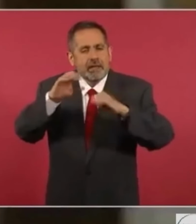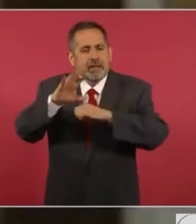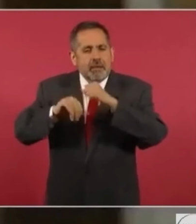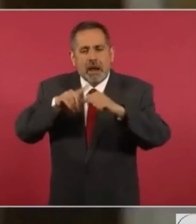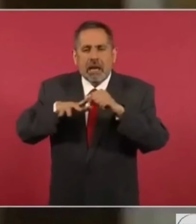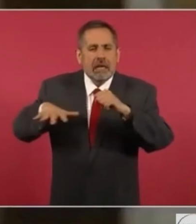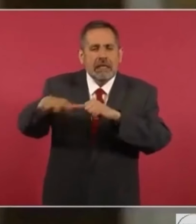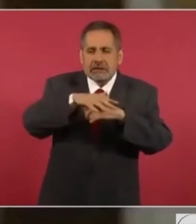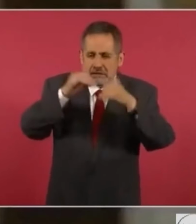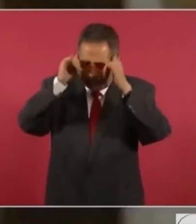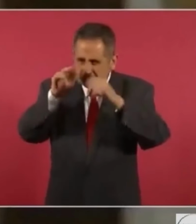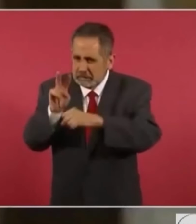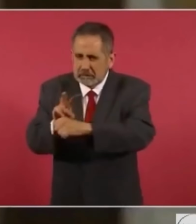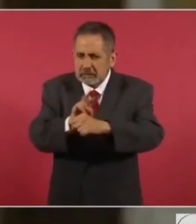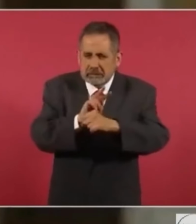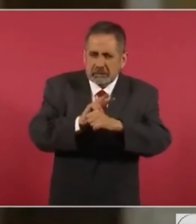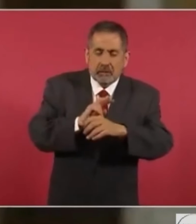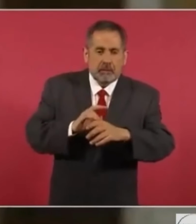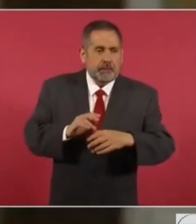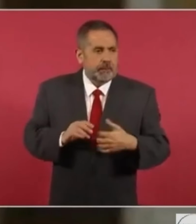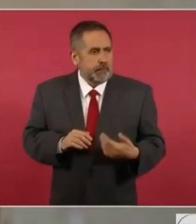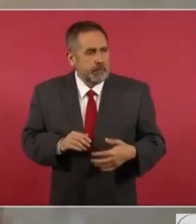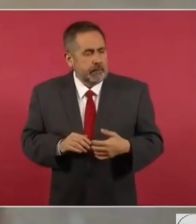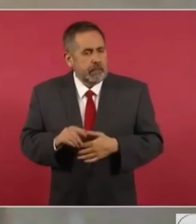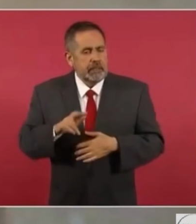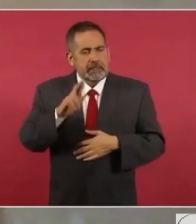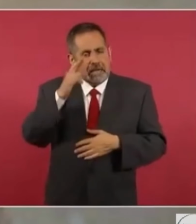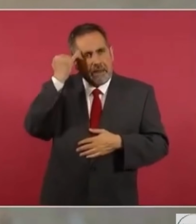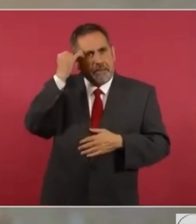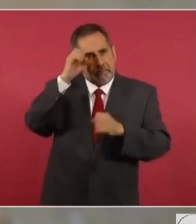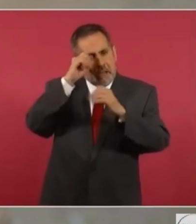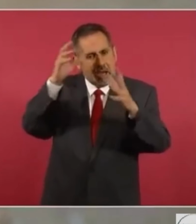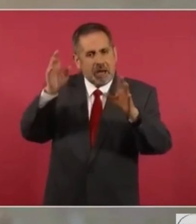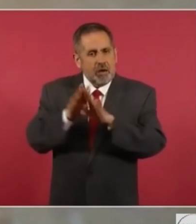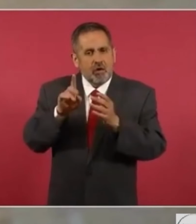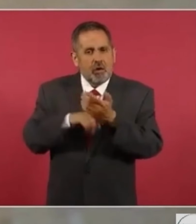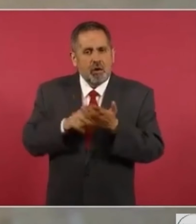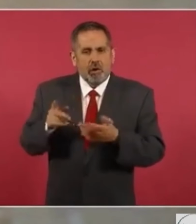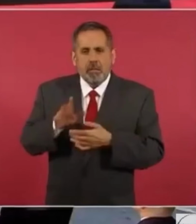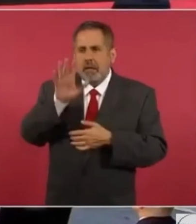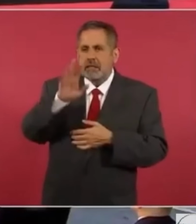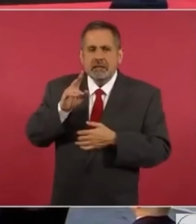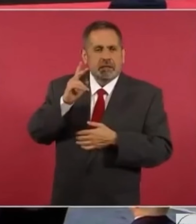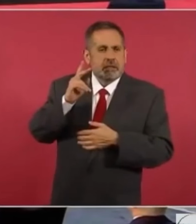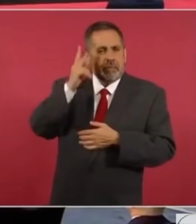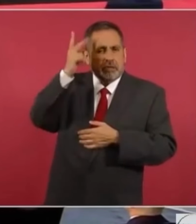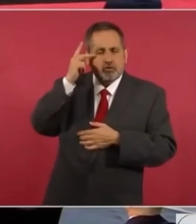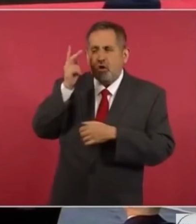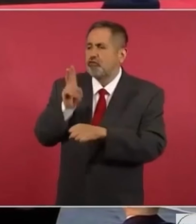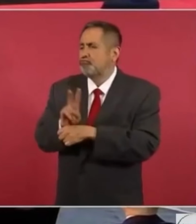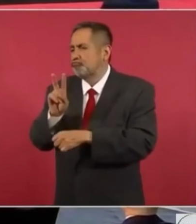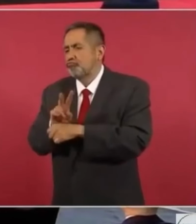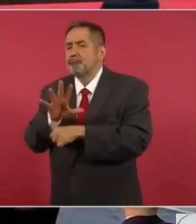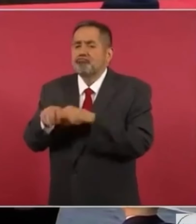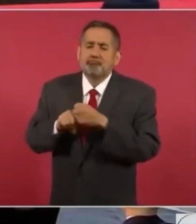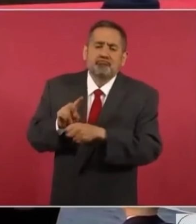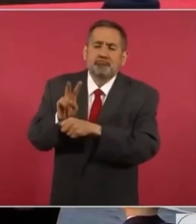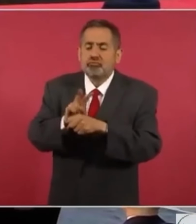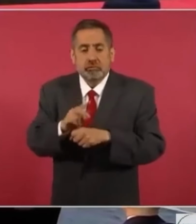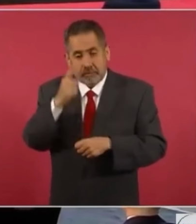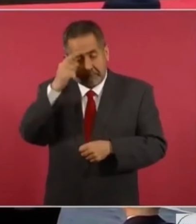Mazateca. Y esta imagen de un pasado pues casi pastoral, ¿no?, en la vida de Ricardo, para mí